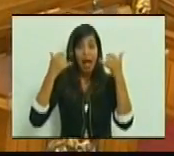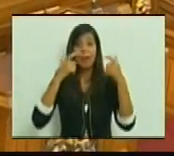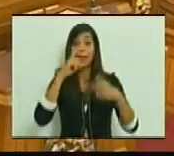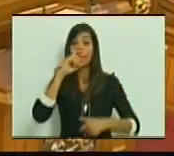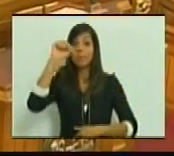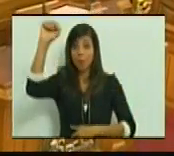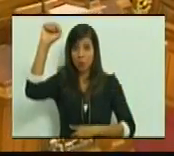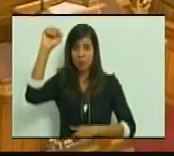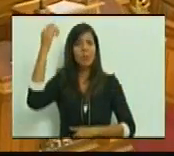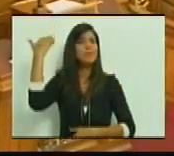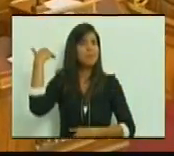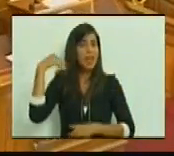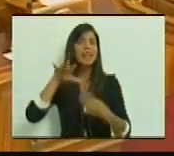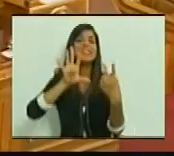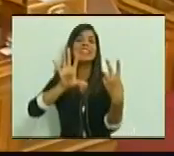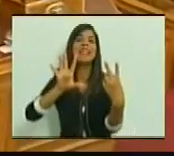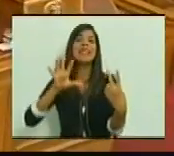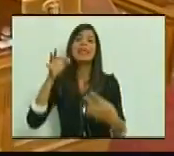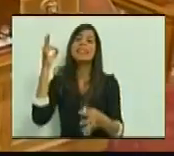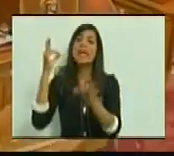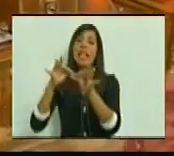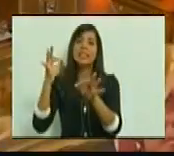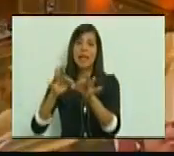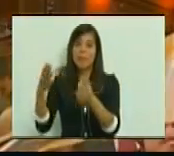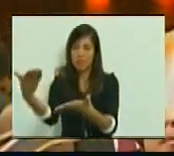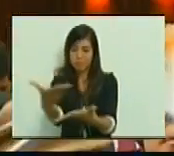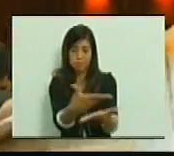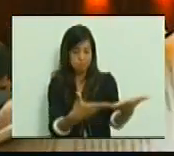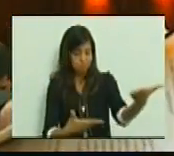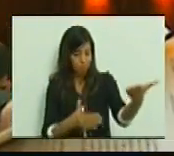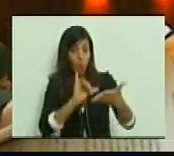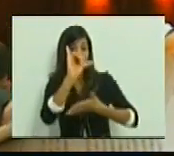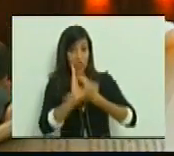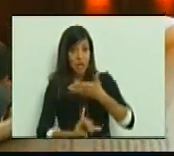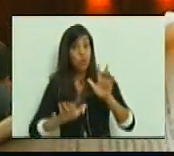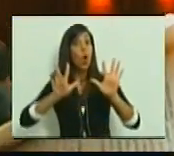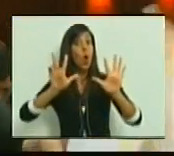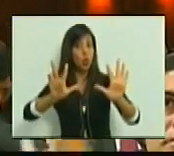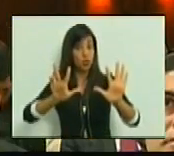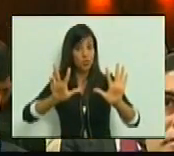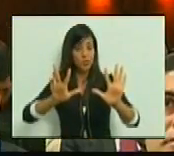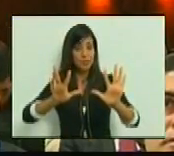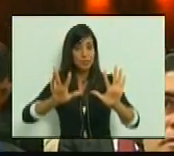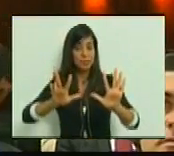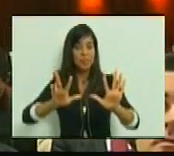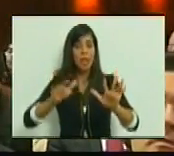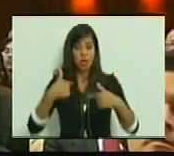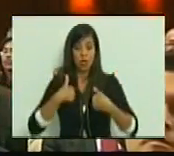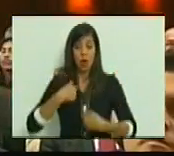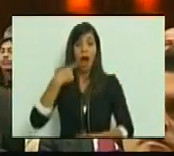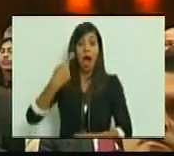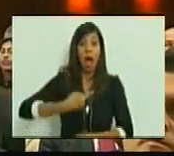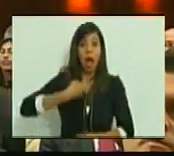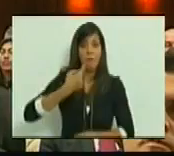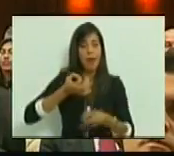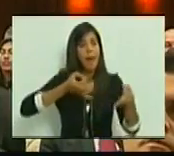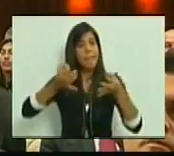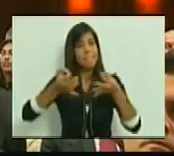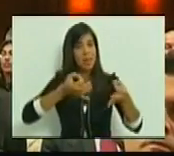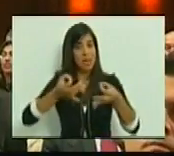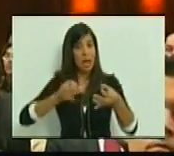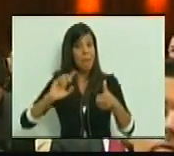7 de septiembre de este año. Yo quiero señalar que, quiero decir, lo primero